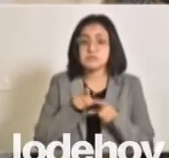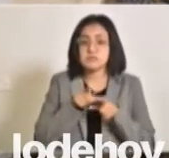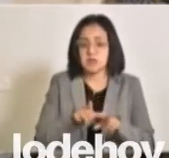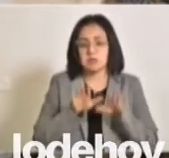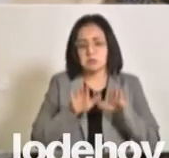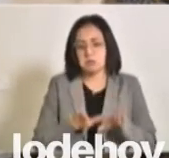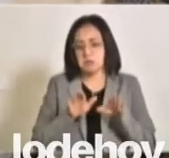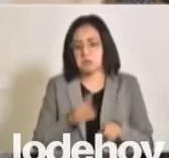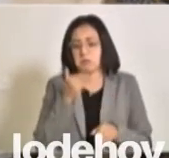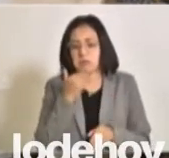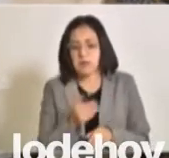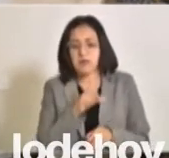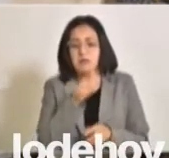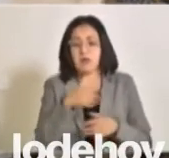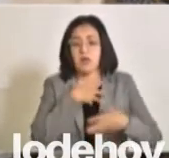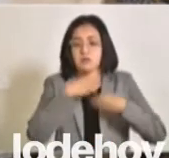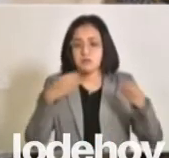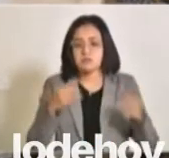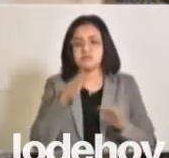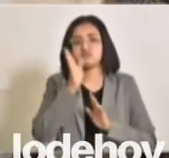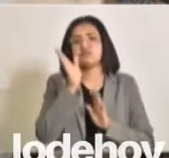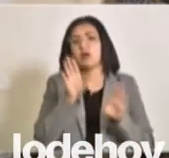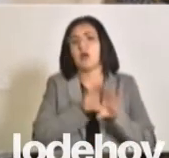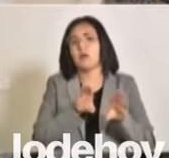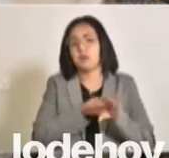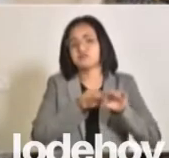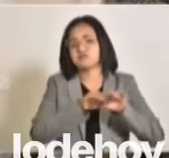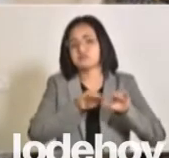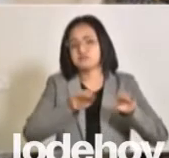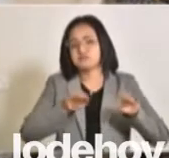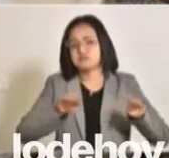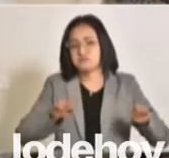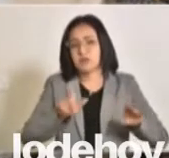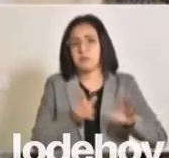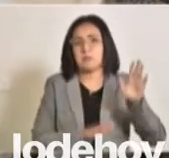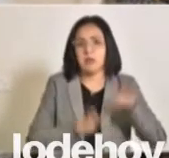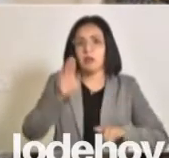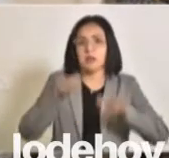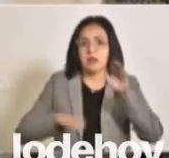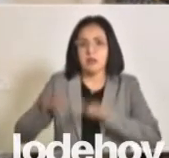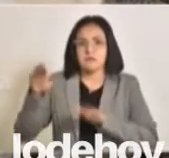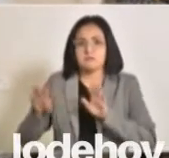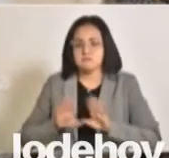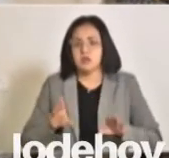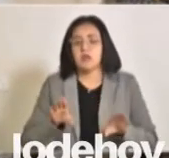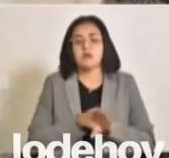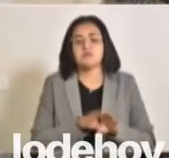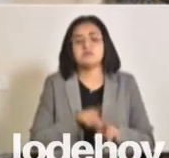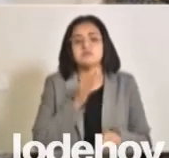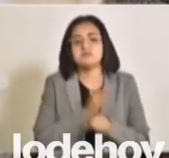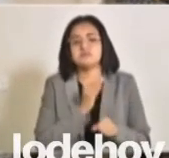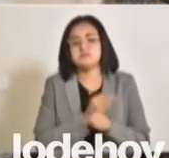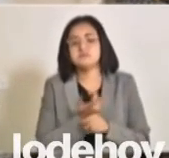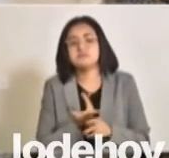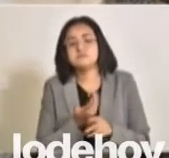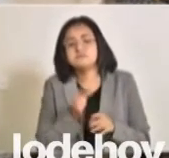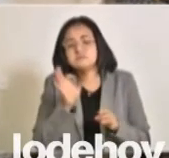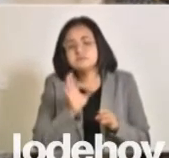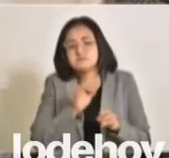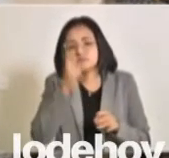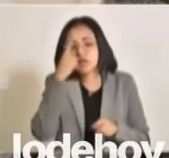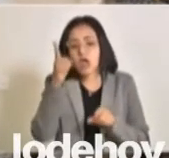estabilidad en el contagio en la curva en todas las los este las cosas que se miden para determinar el color